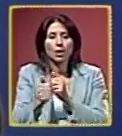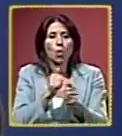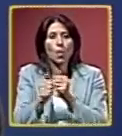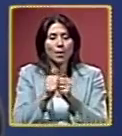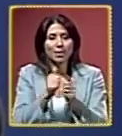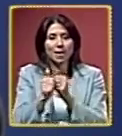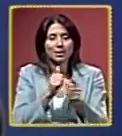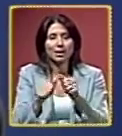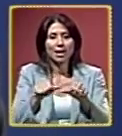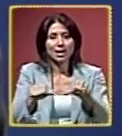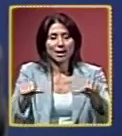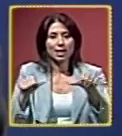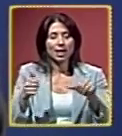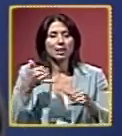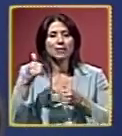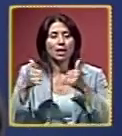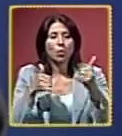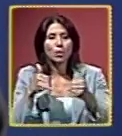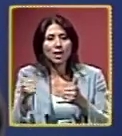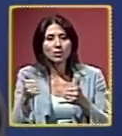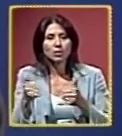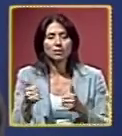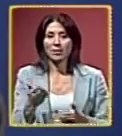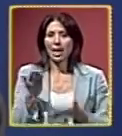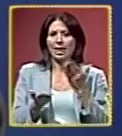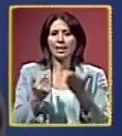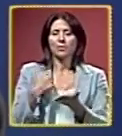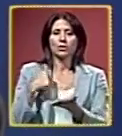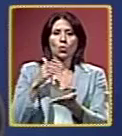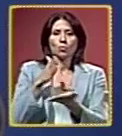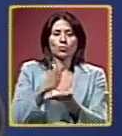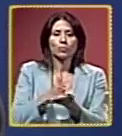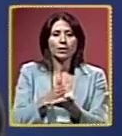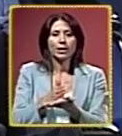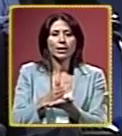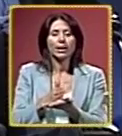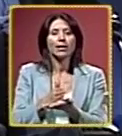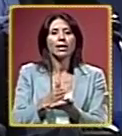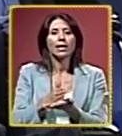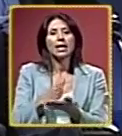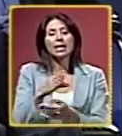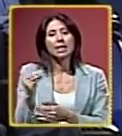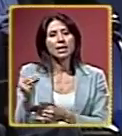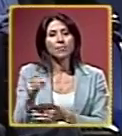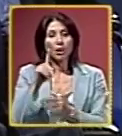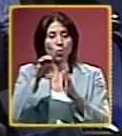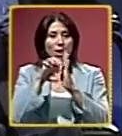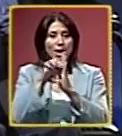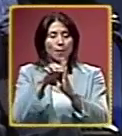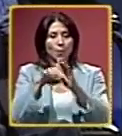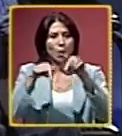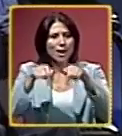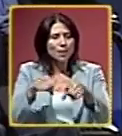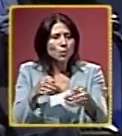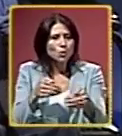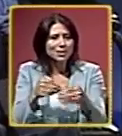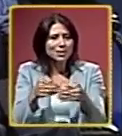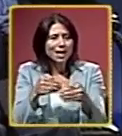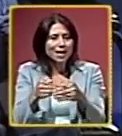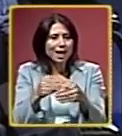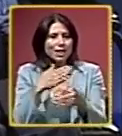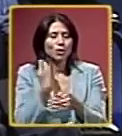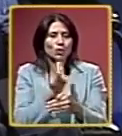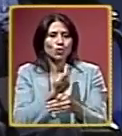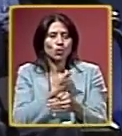las telecomunicaciones. Ahí tal vez déjeme interrumpirlo, don Fernando, y hay un ejemplo aquí muy cerca de donde grabamos